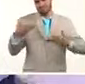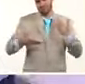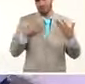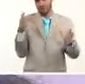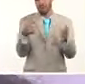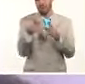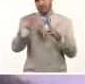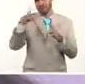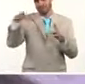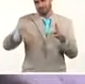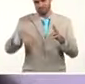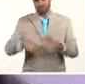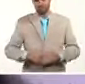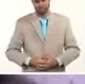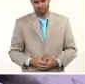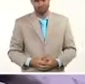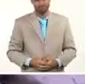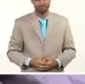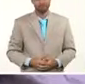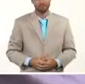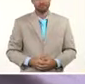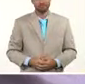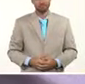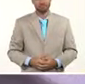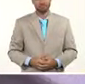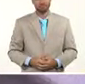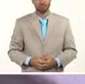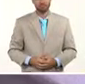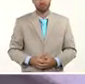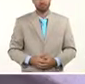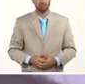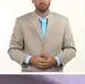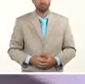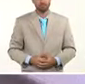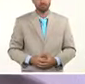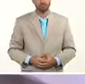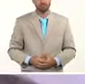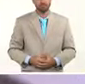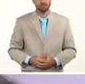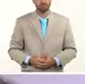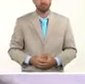estreno. Jenny Fleites, Sistema Informativo de la Televisión Cubana.